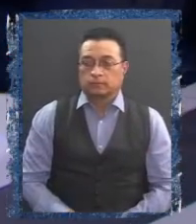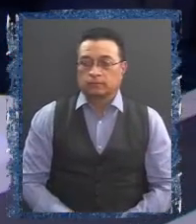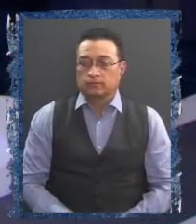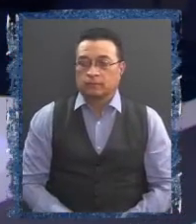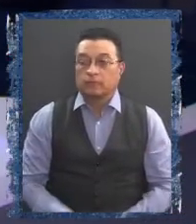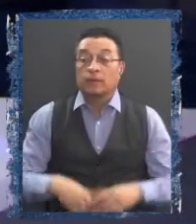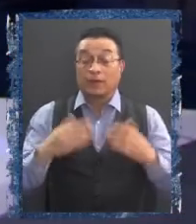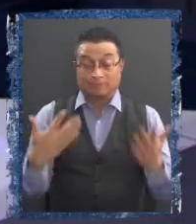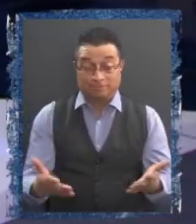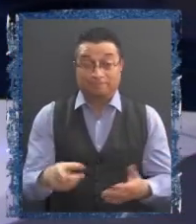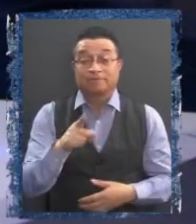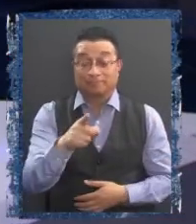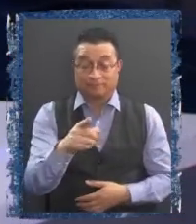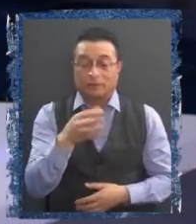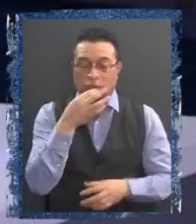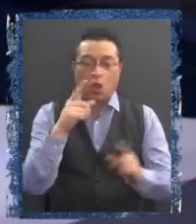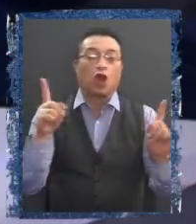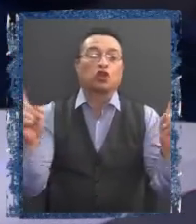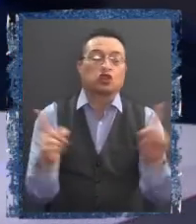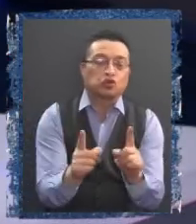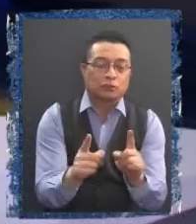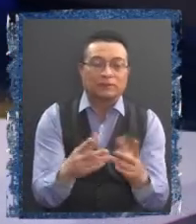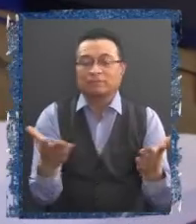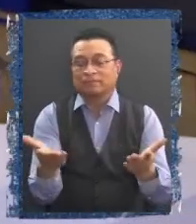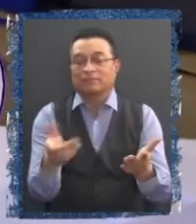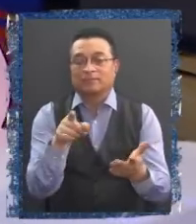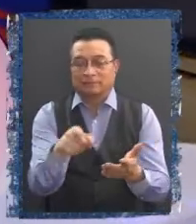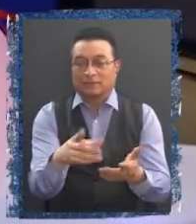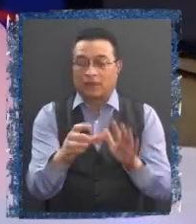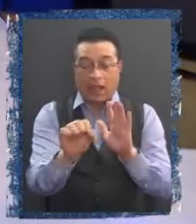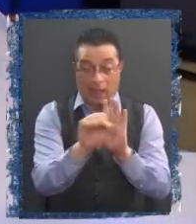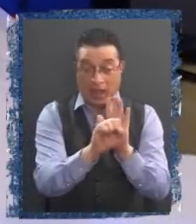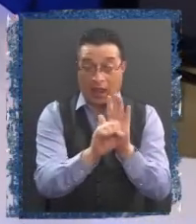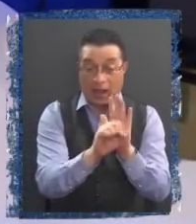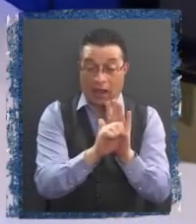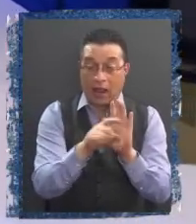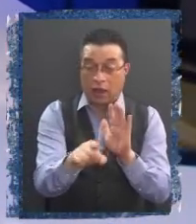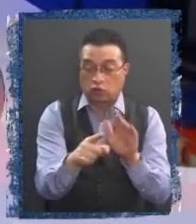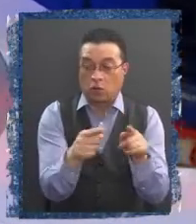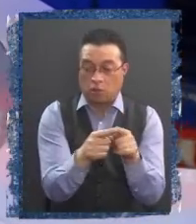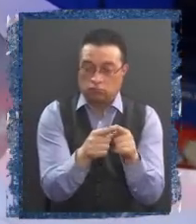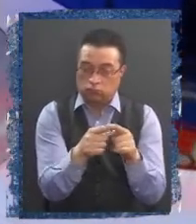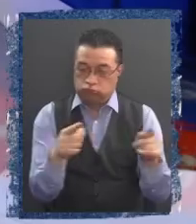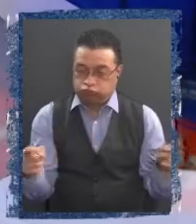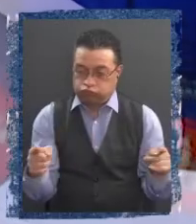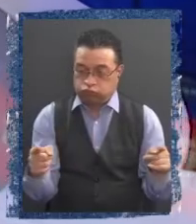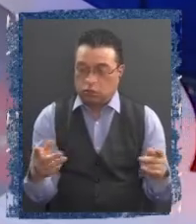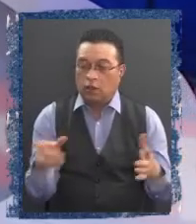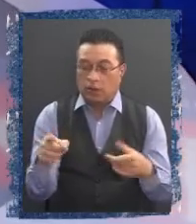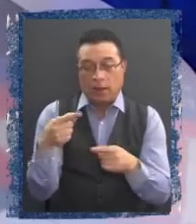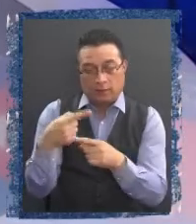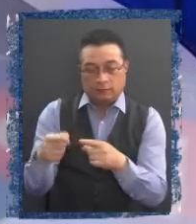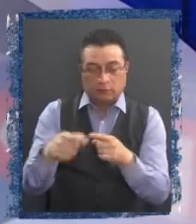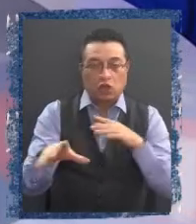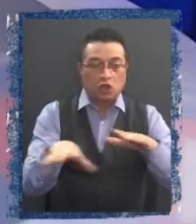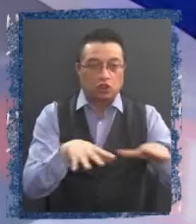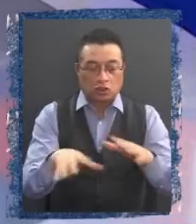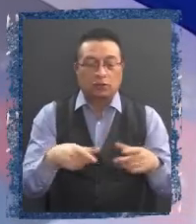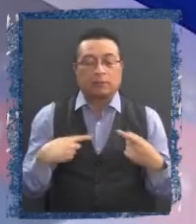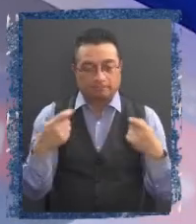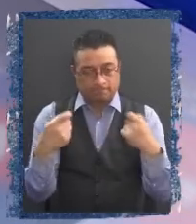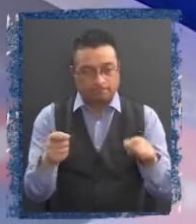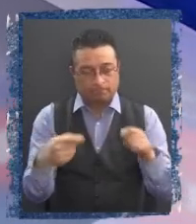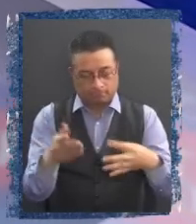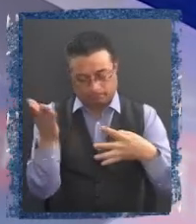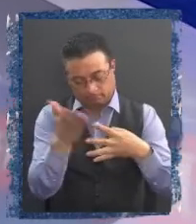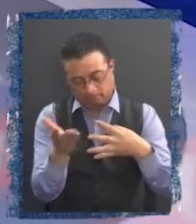Bueno, ahí había un resumen en esta nota, es un artículo largo, así que tiene diversos aspectos que vamos a intentar desmenuzar con